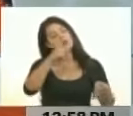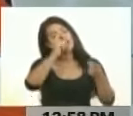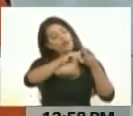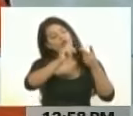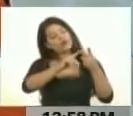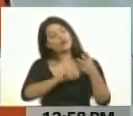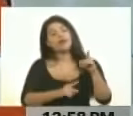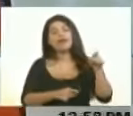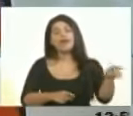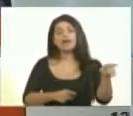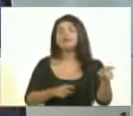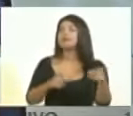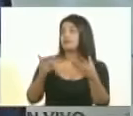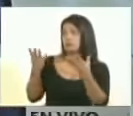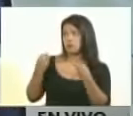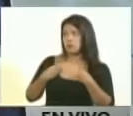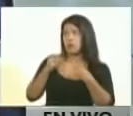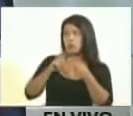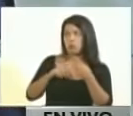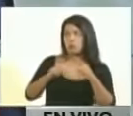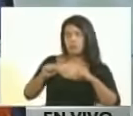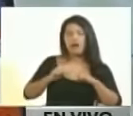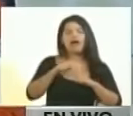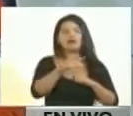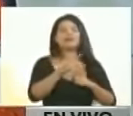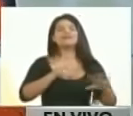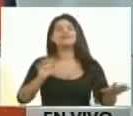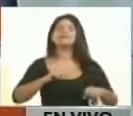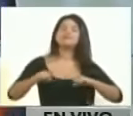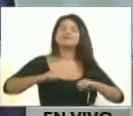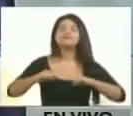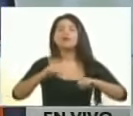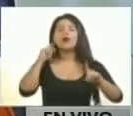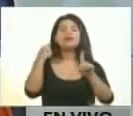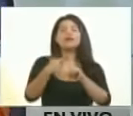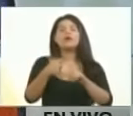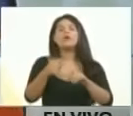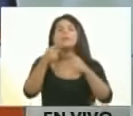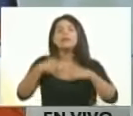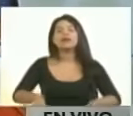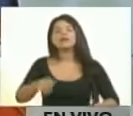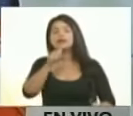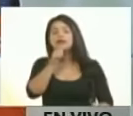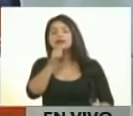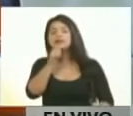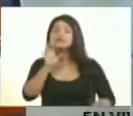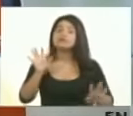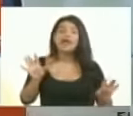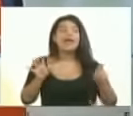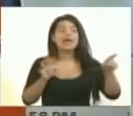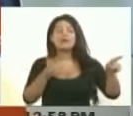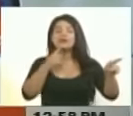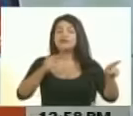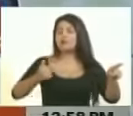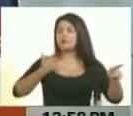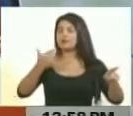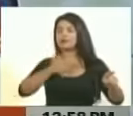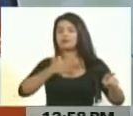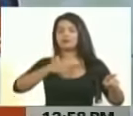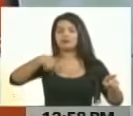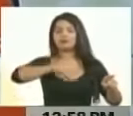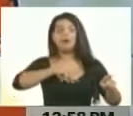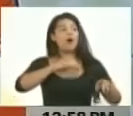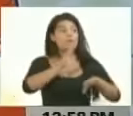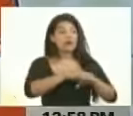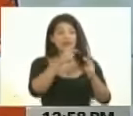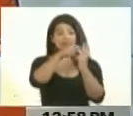los más favorecidos. Porque en el mismo momento que estos cancilleres se confabularon con nuestro país, inmediatamente corrieron a los Estados Unidos